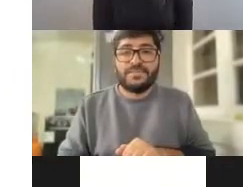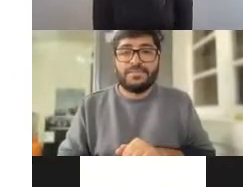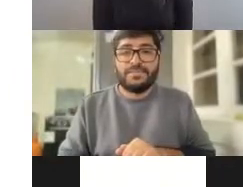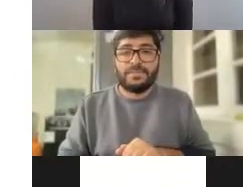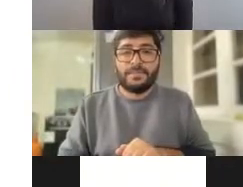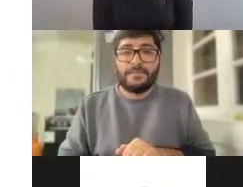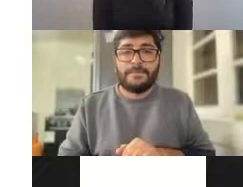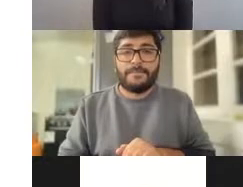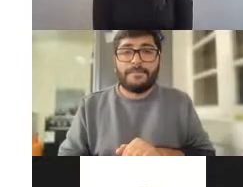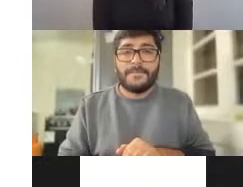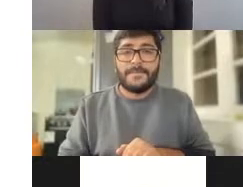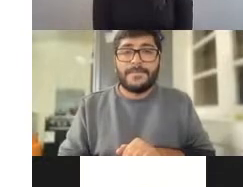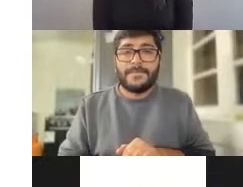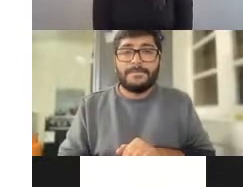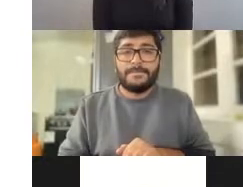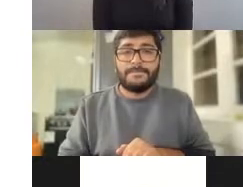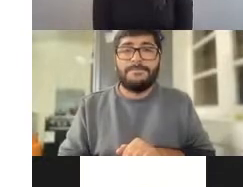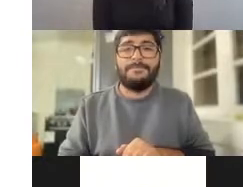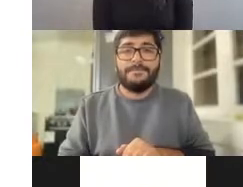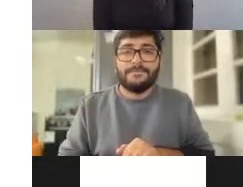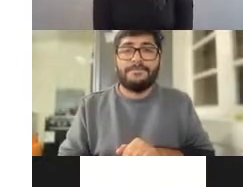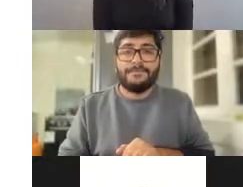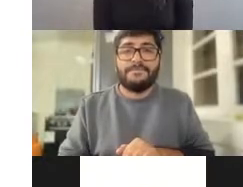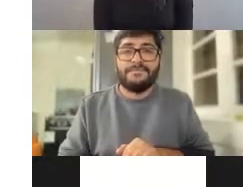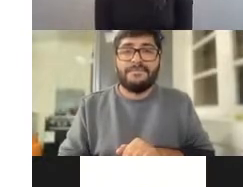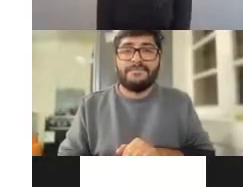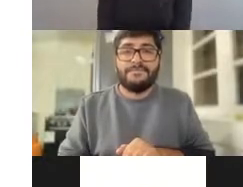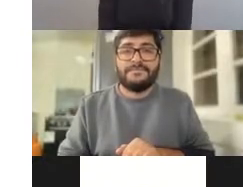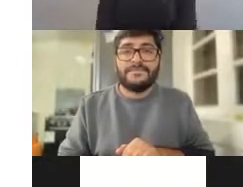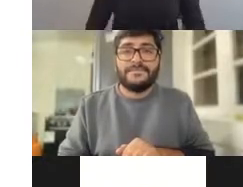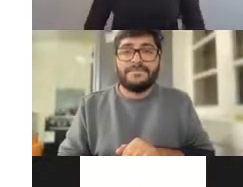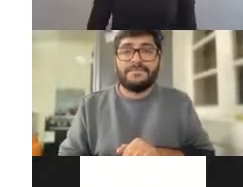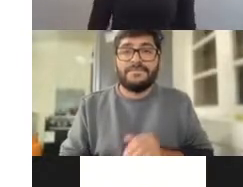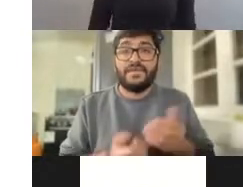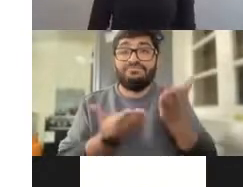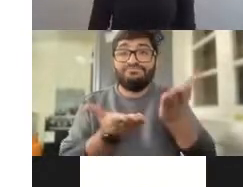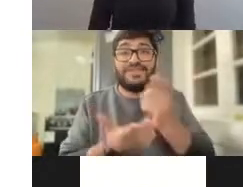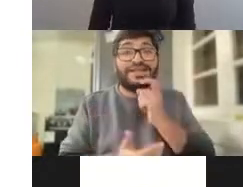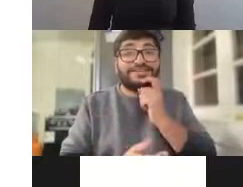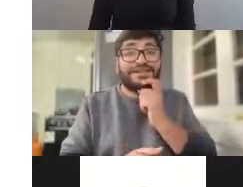coeducador, sino que es coeducador sordo. Y eso marca, tiene una relevancia.